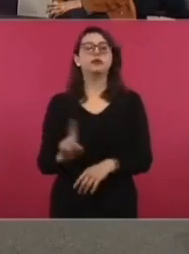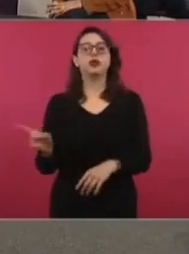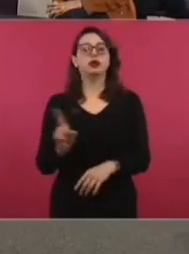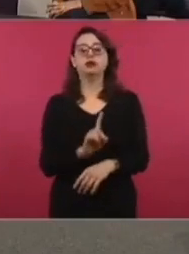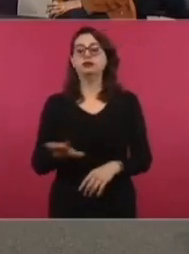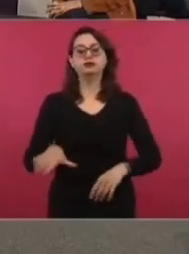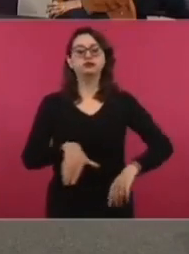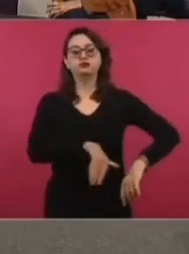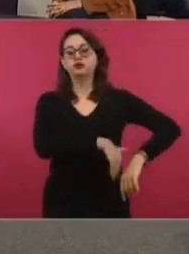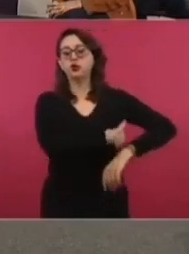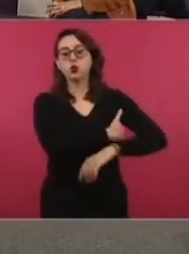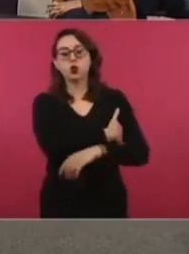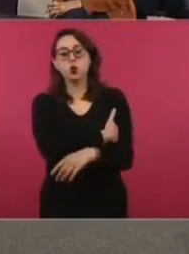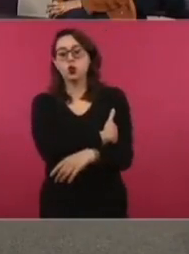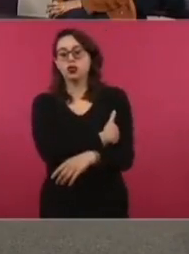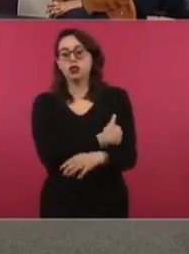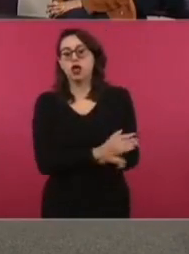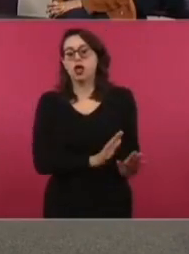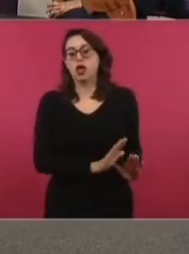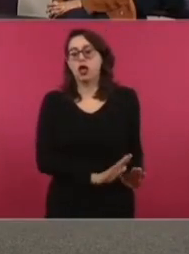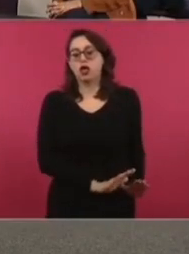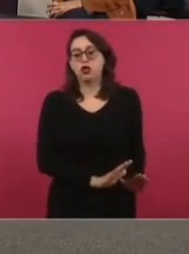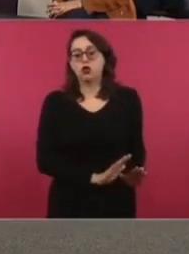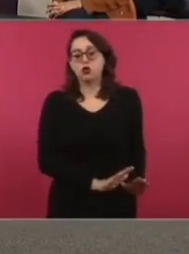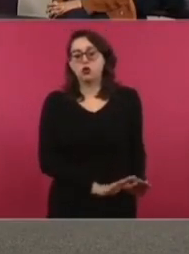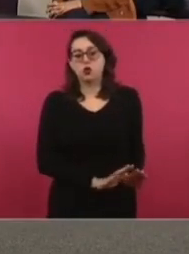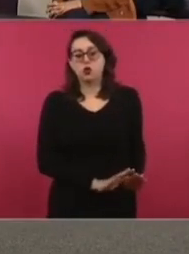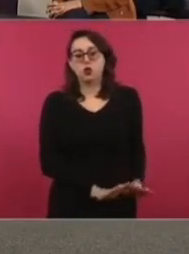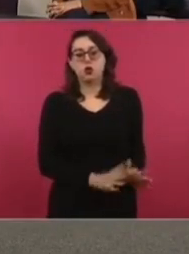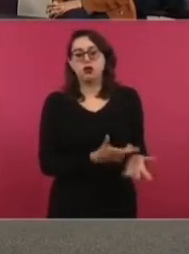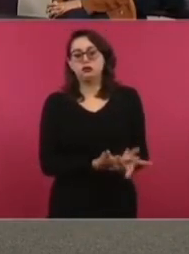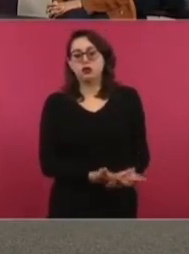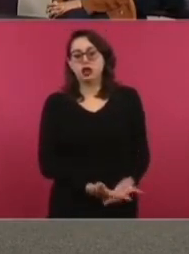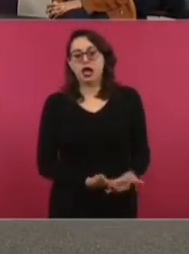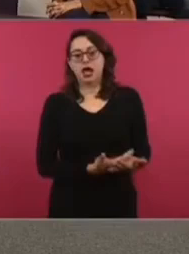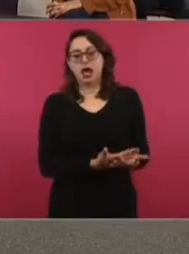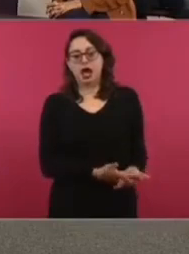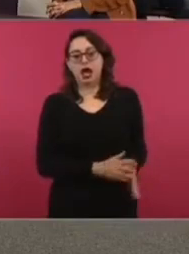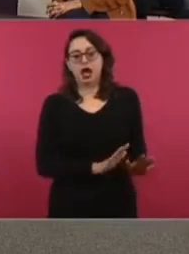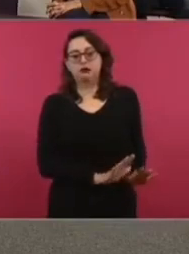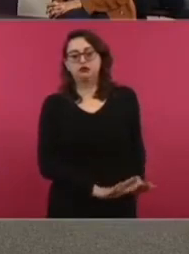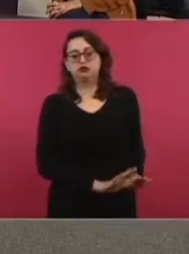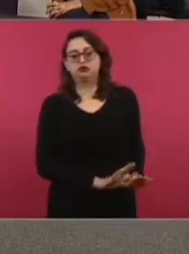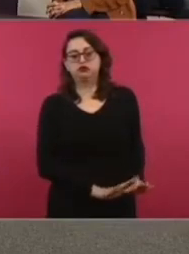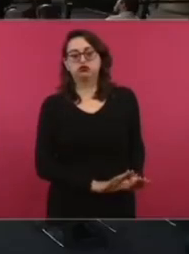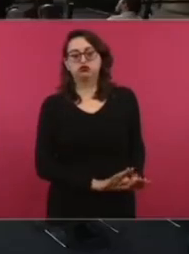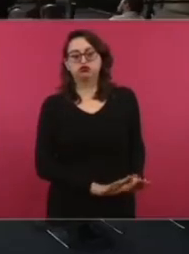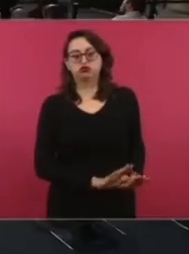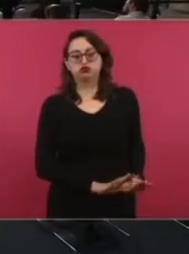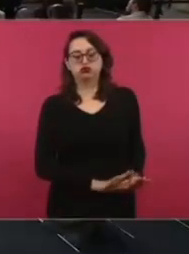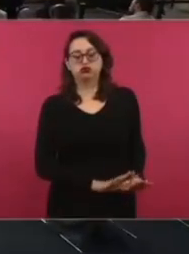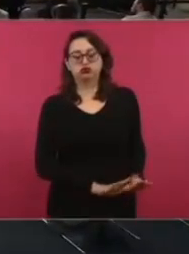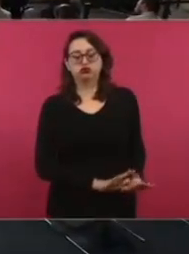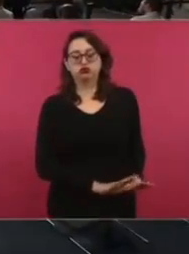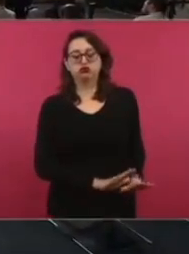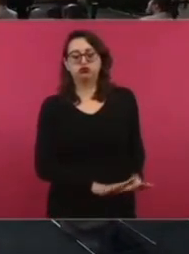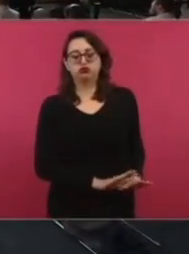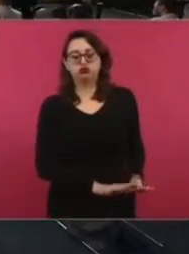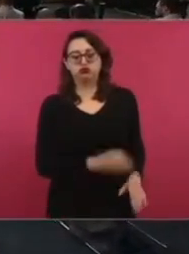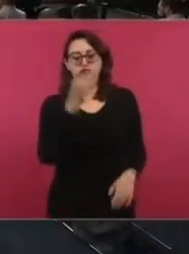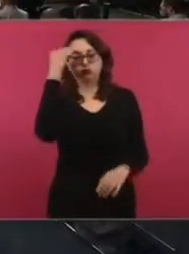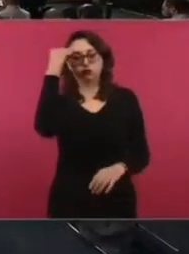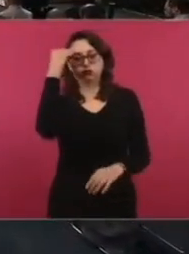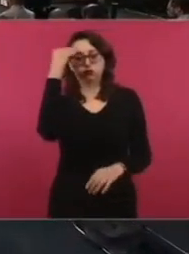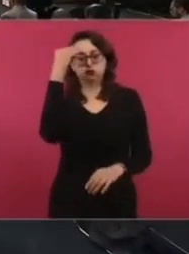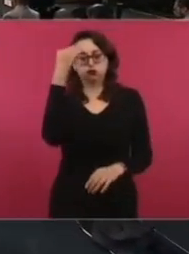movimiento ciudadano en contra hasta lo celebra porque porque no no la aprobaron derrotamos al presidente López